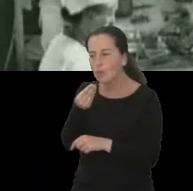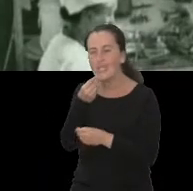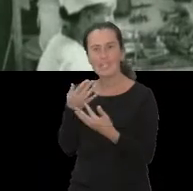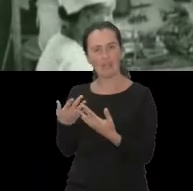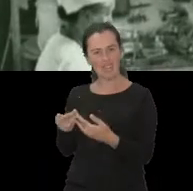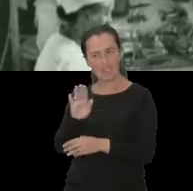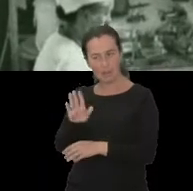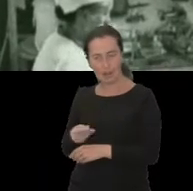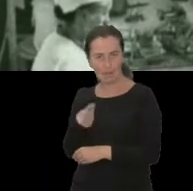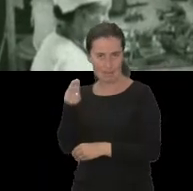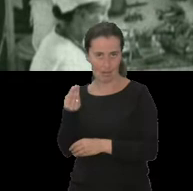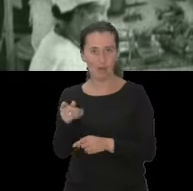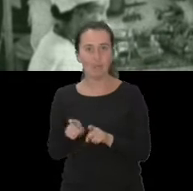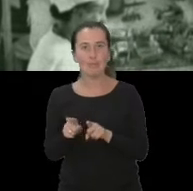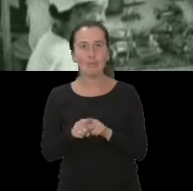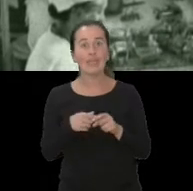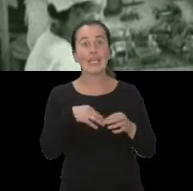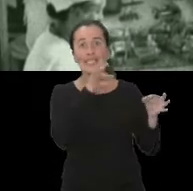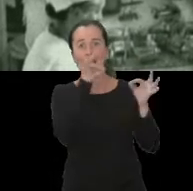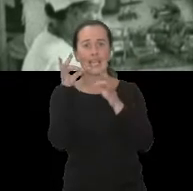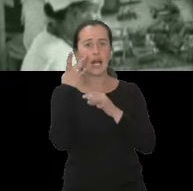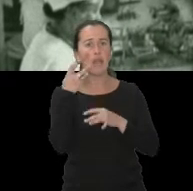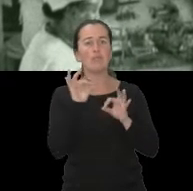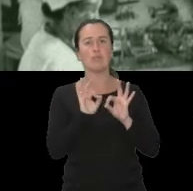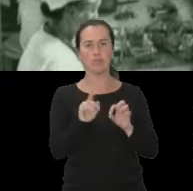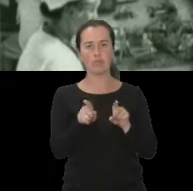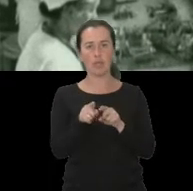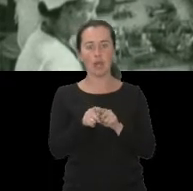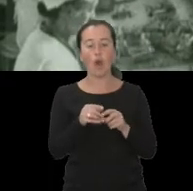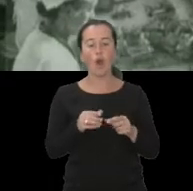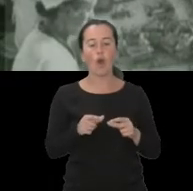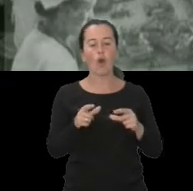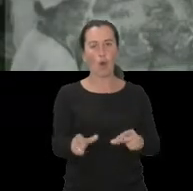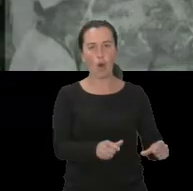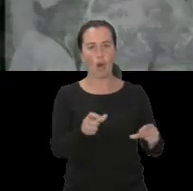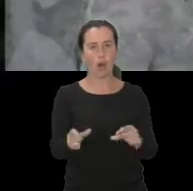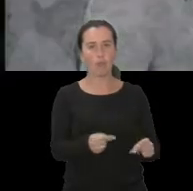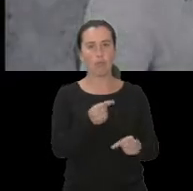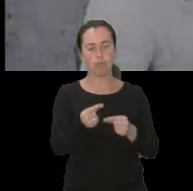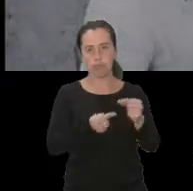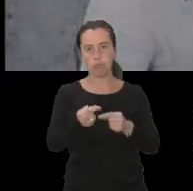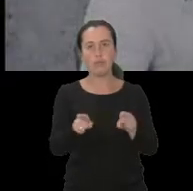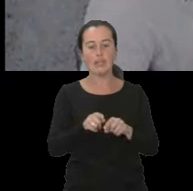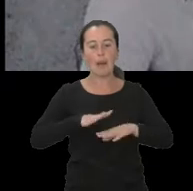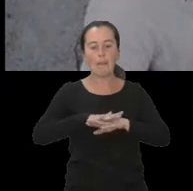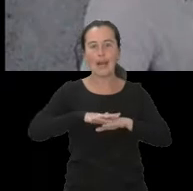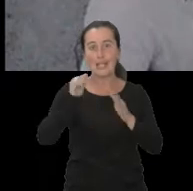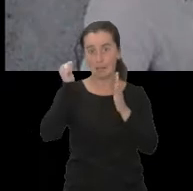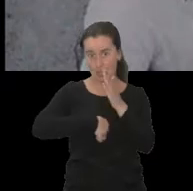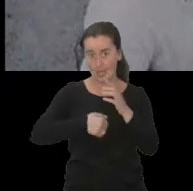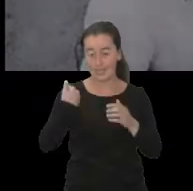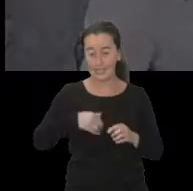frescura. Las sardinas evisceradas se iban colocando en las parrillas metálicas para, una